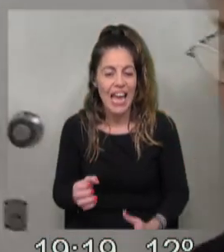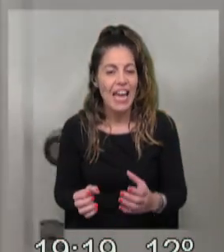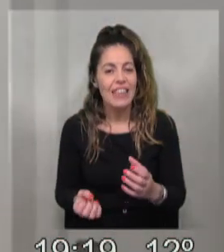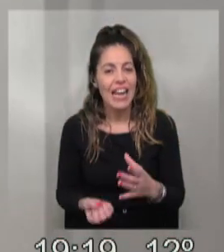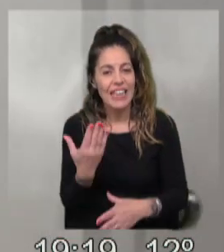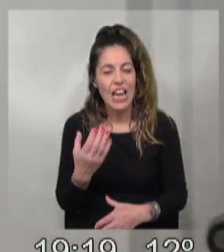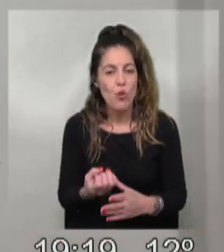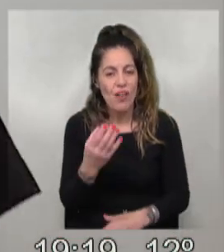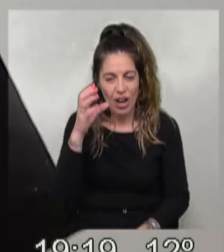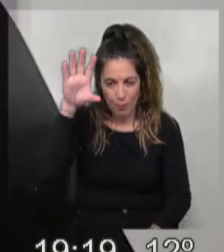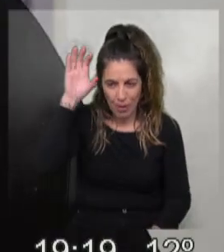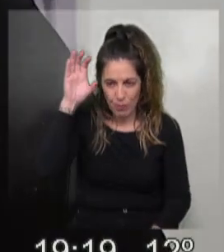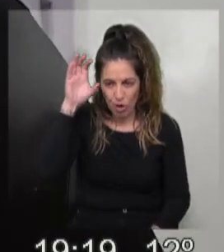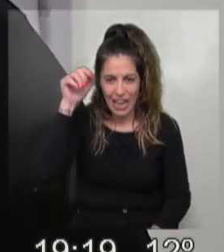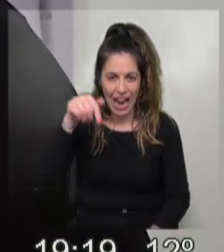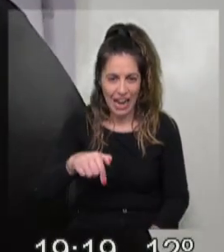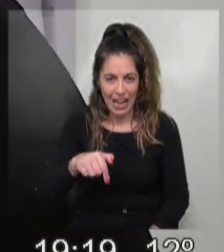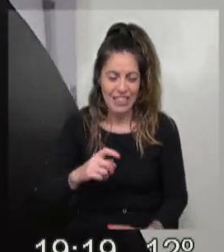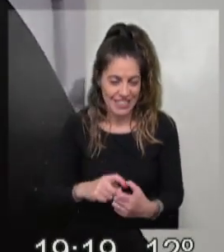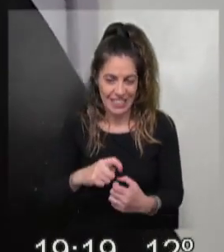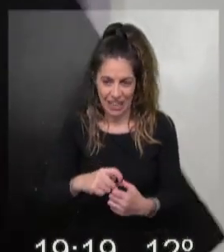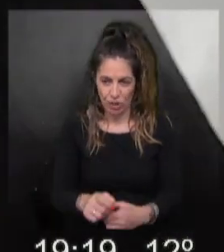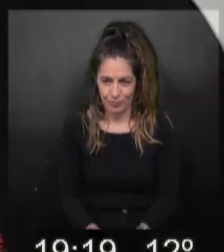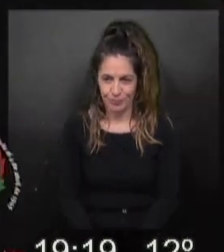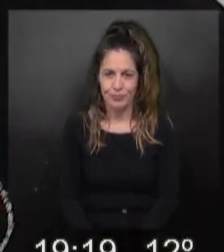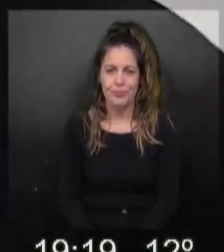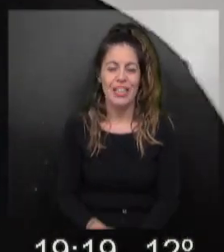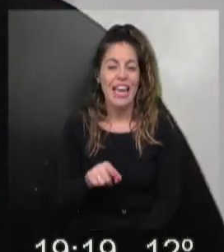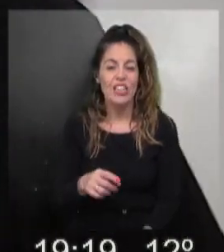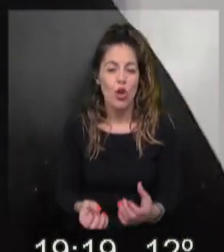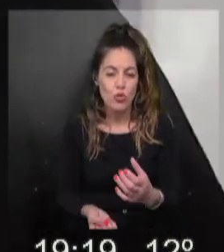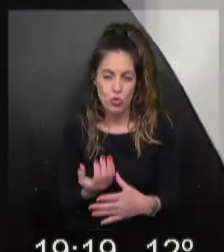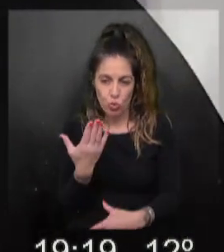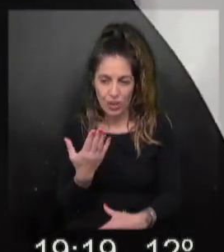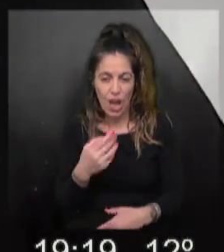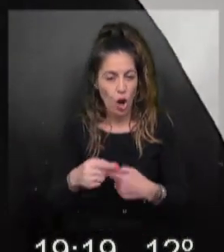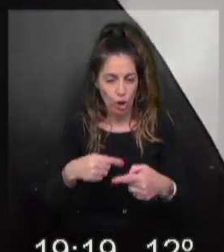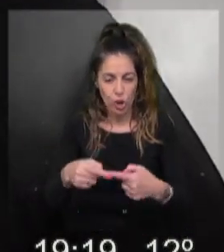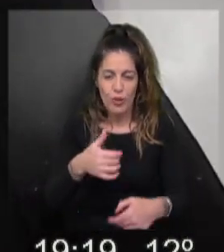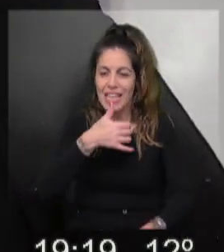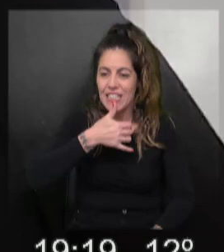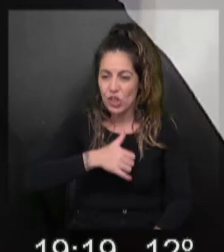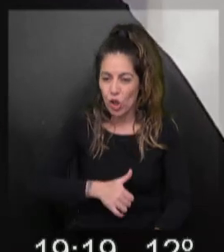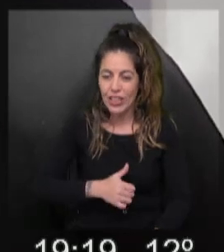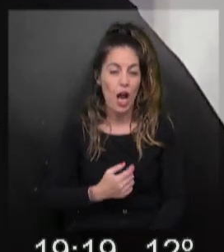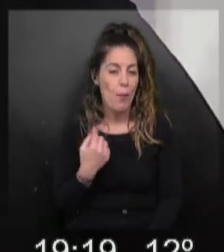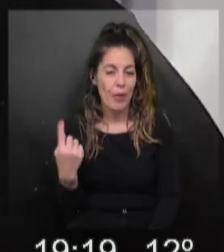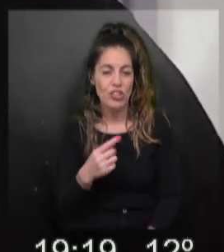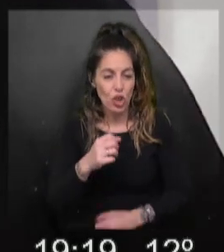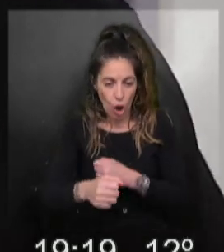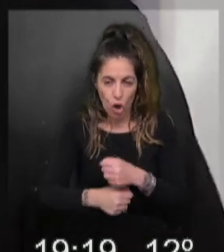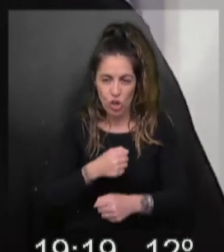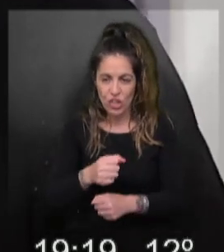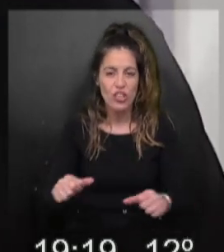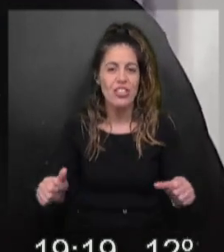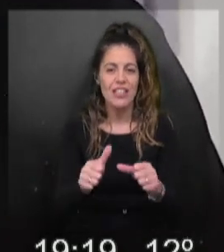memoria también y traer la memoria viva aquí al sindicato bueno Esto surge como una continuidad histórica para nosotros todos los años hacemos